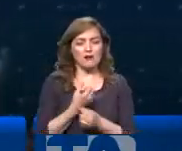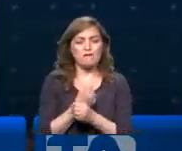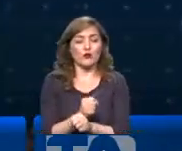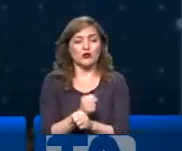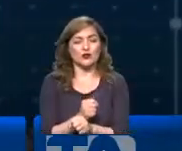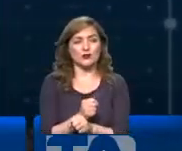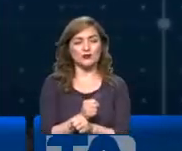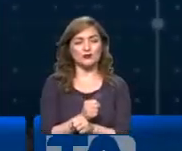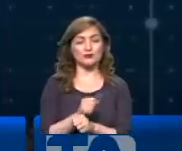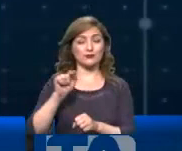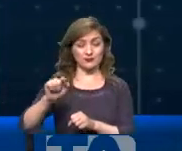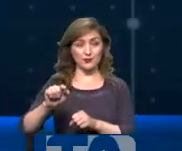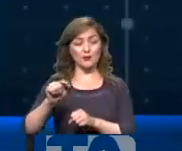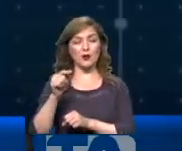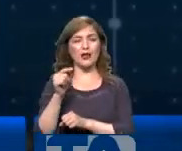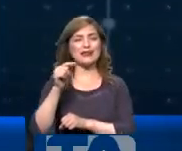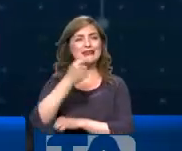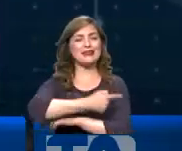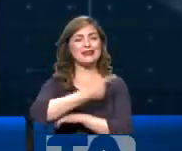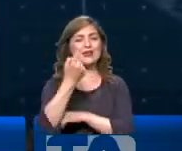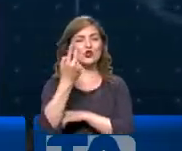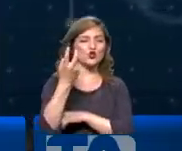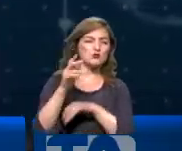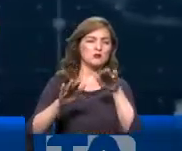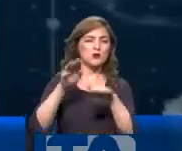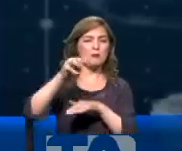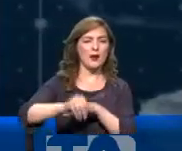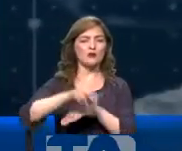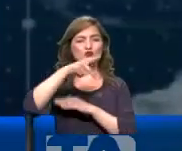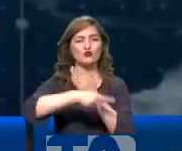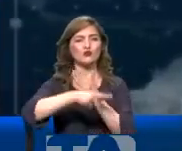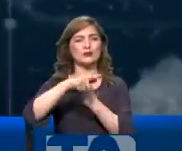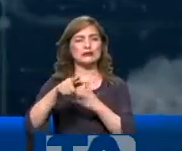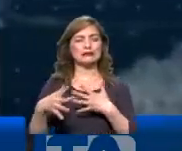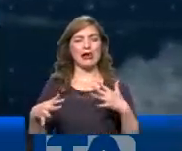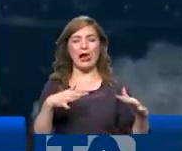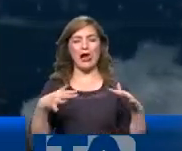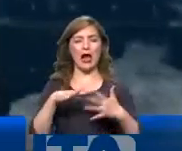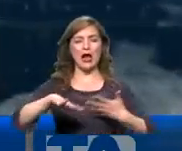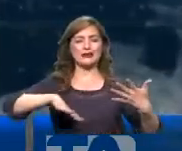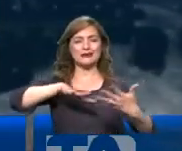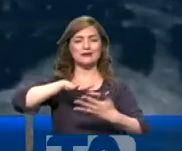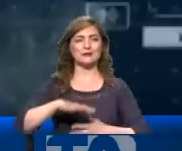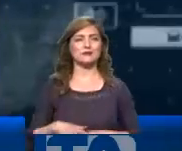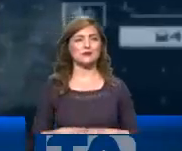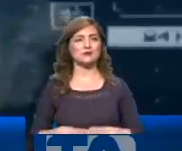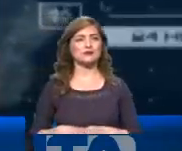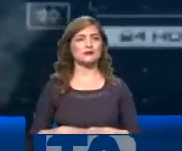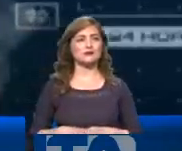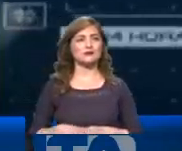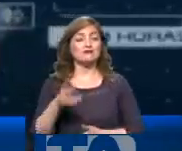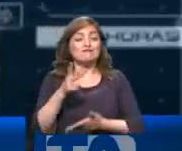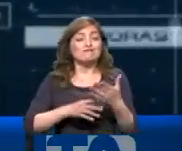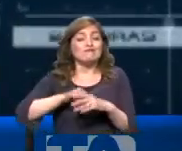este martes, hasta el sector de la 15 de abril en Puerto Viejo, Manabí, debió llegar. Allí se vivía un verdadero caos. Ocurría que en